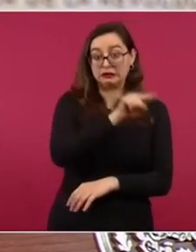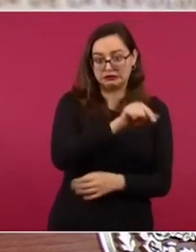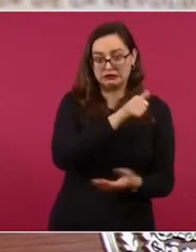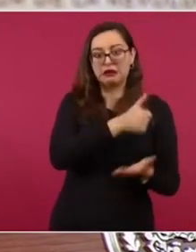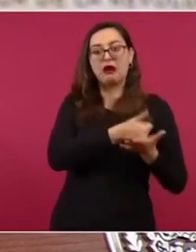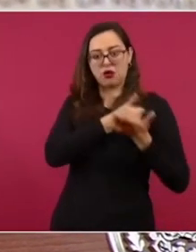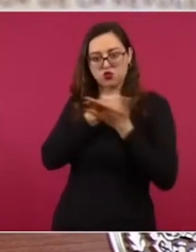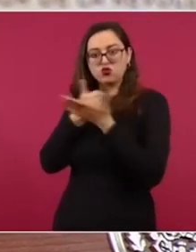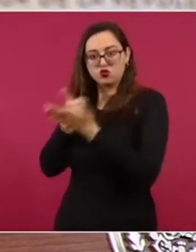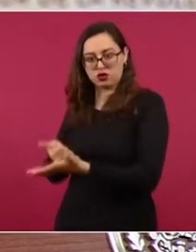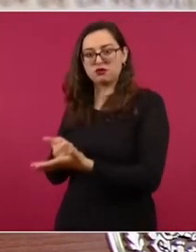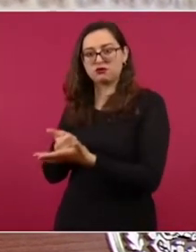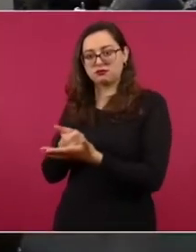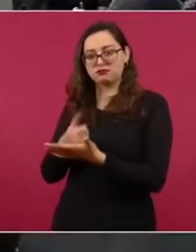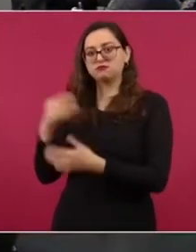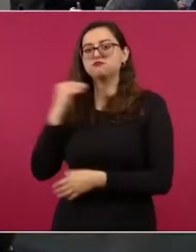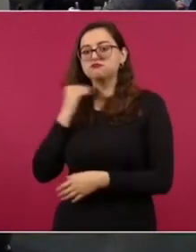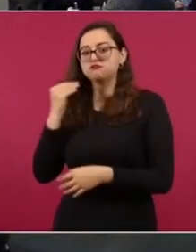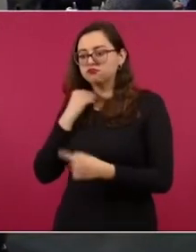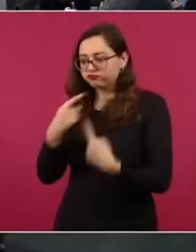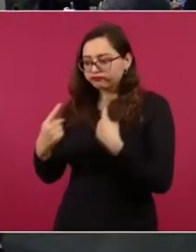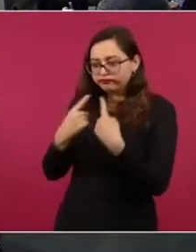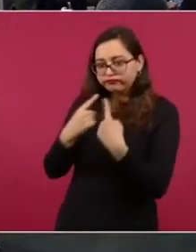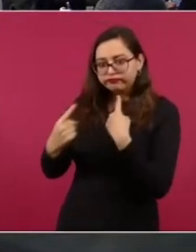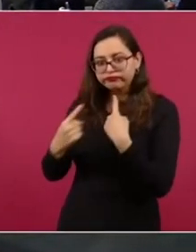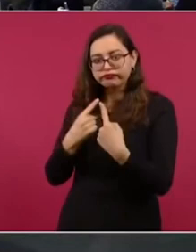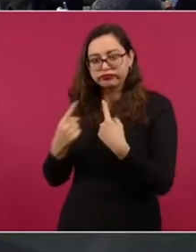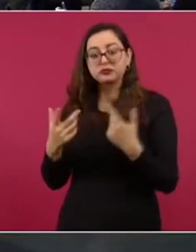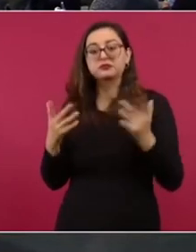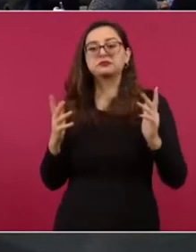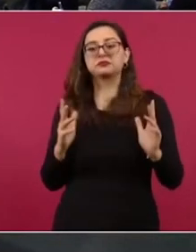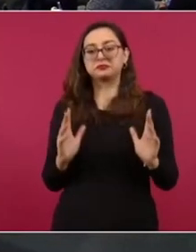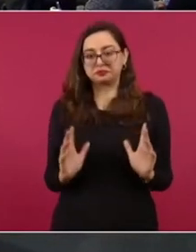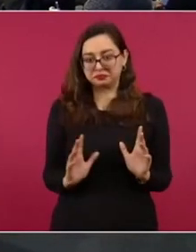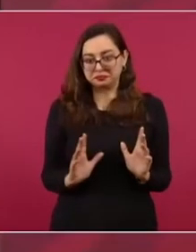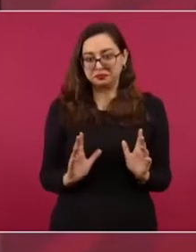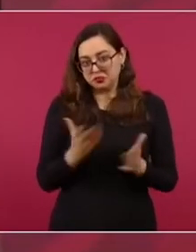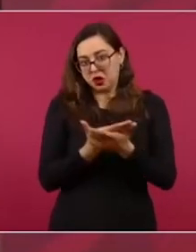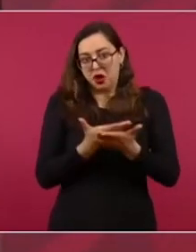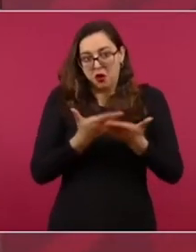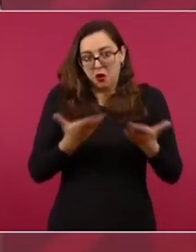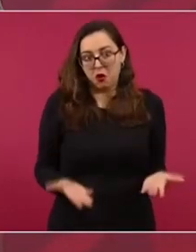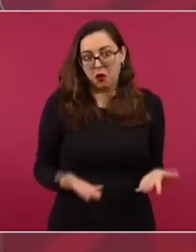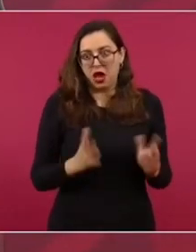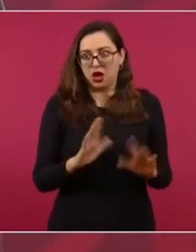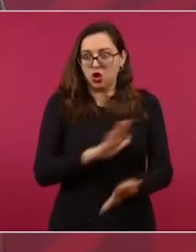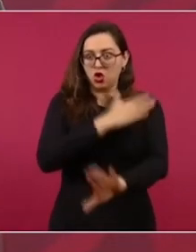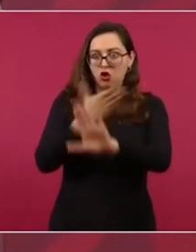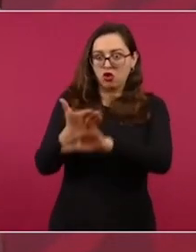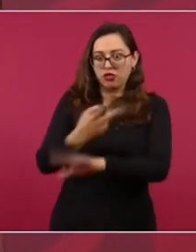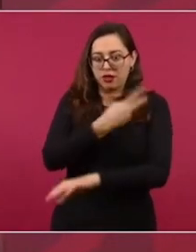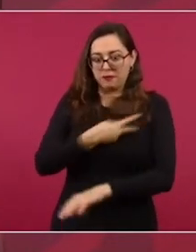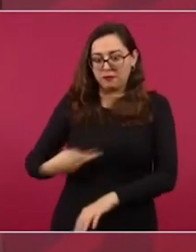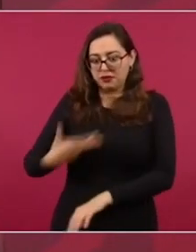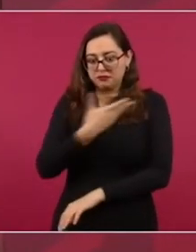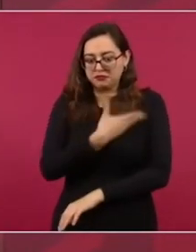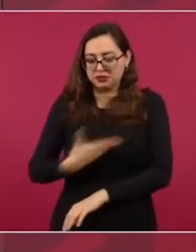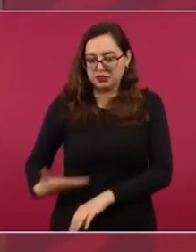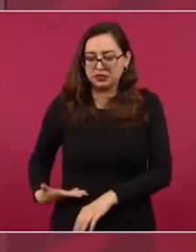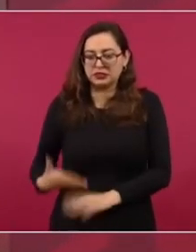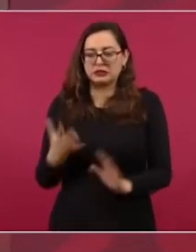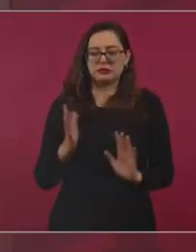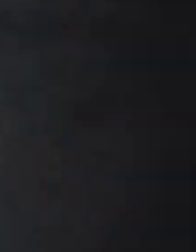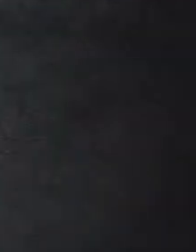como abogado. Entonces, leí su comentario.